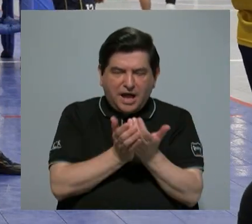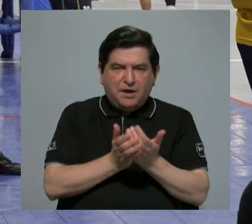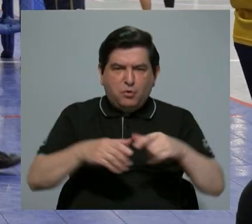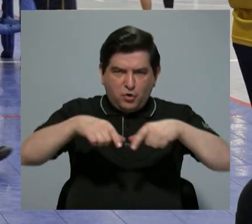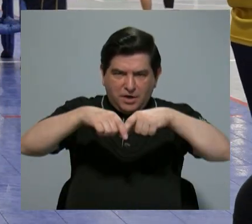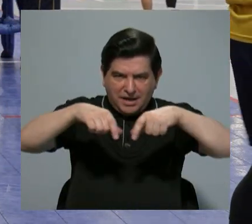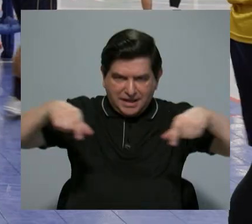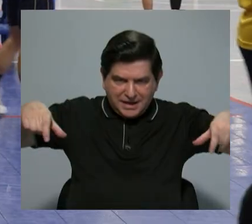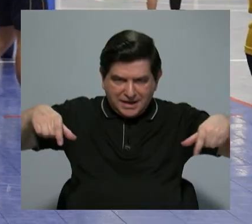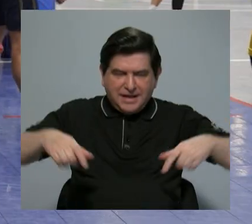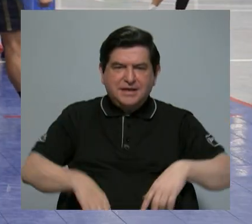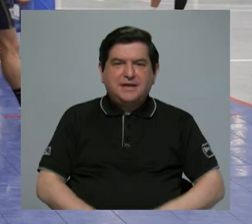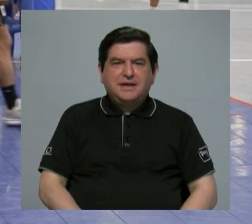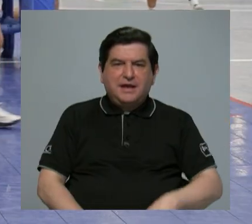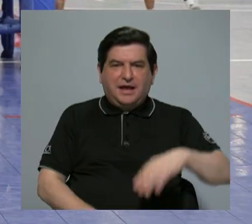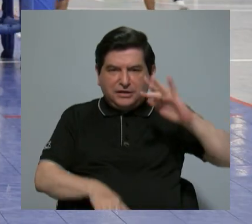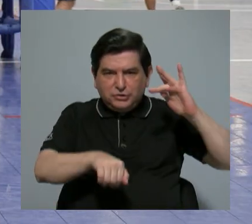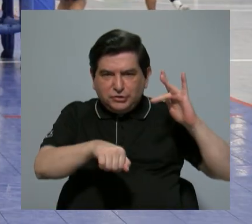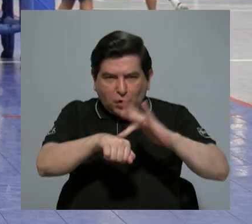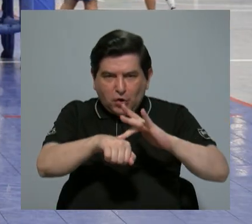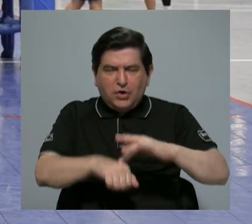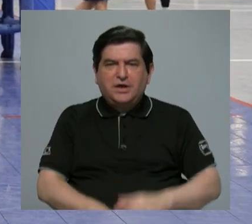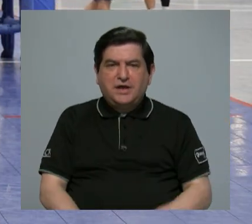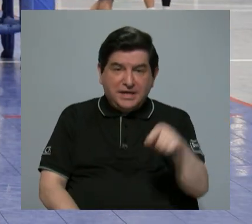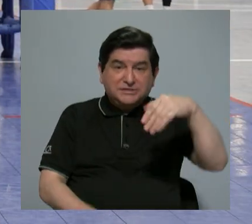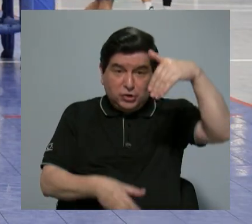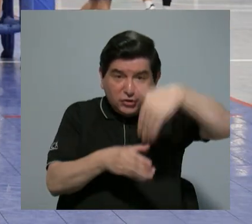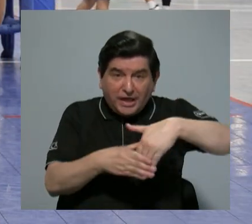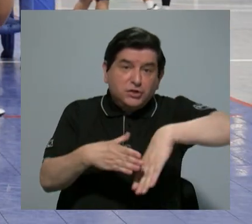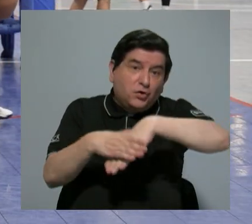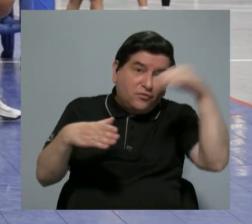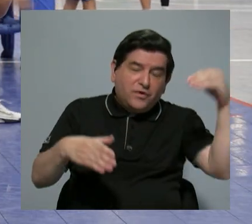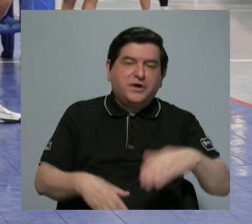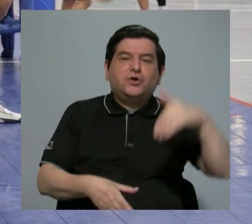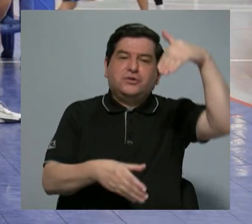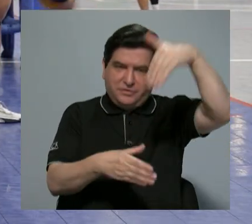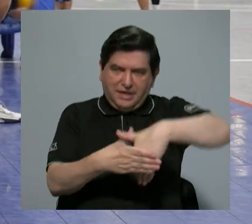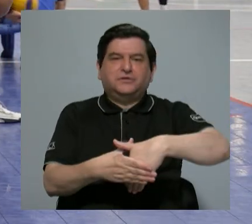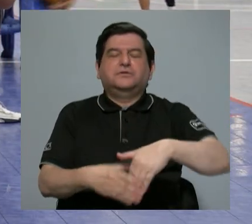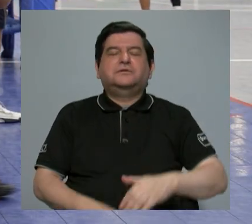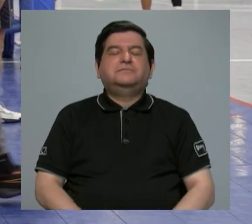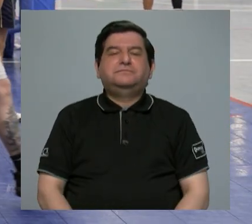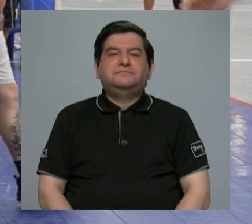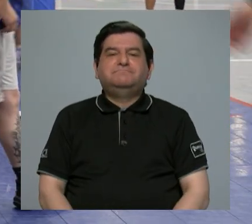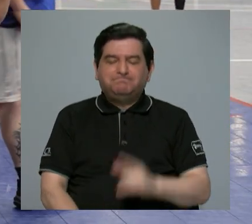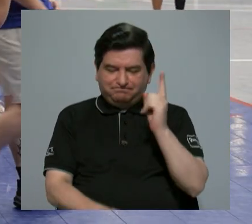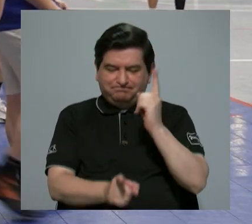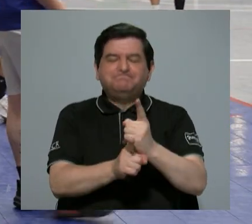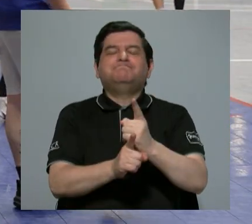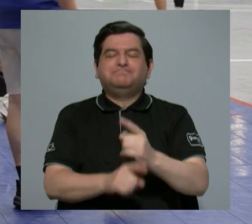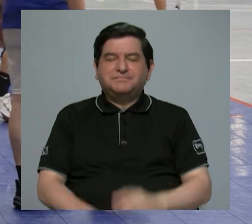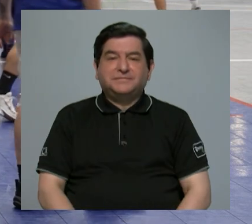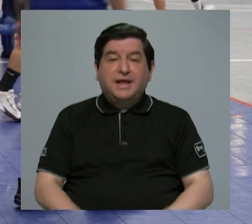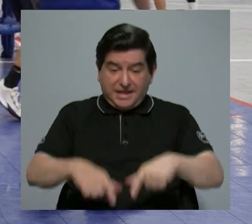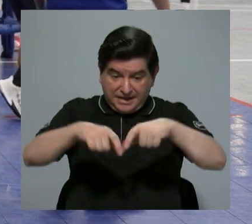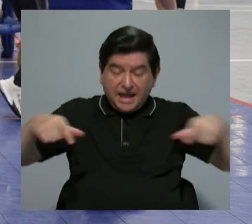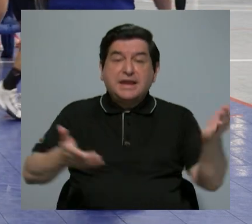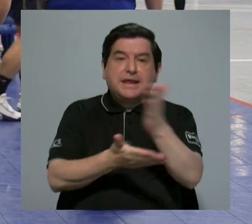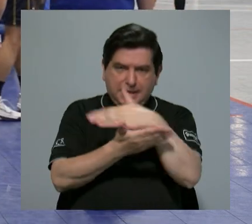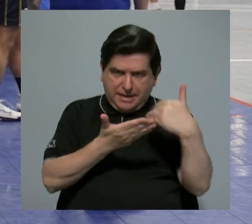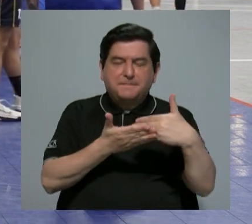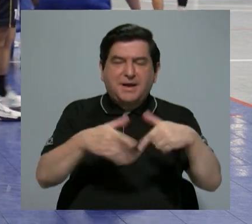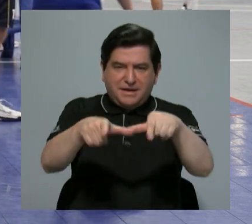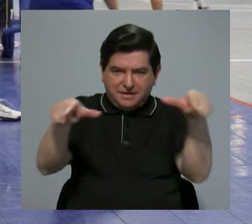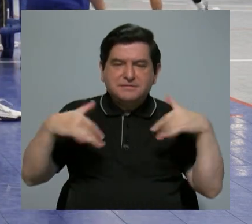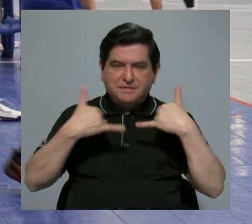de delimitación de cancha en el piso, ¿se considera adentro o afuera? Adentro. Adentro, porque la línea es parte